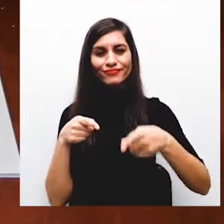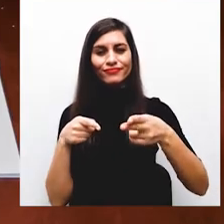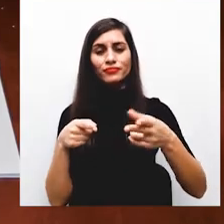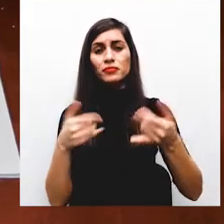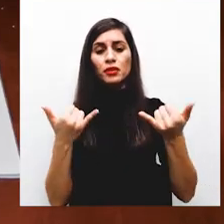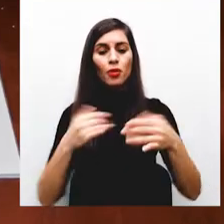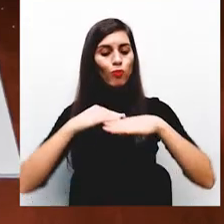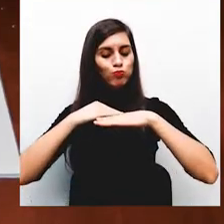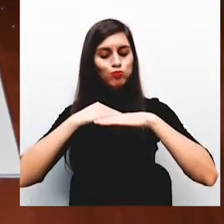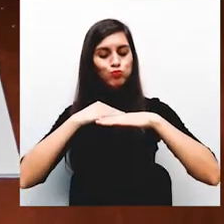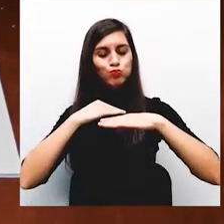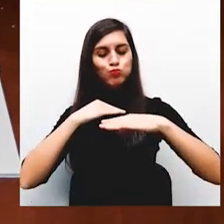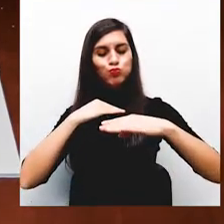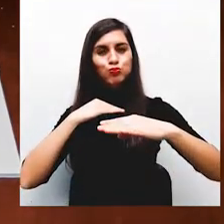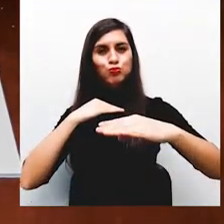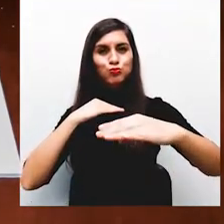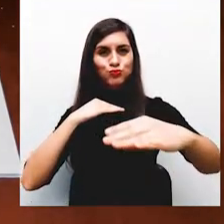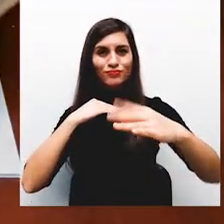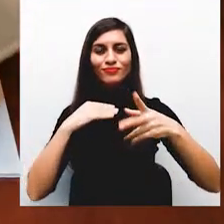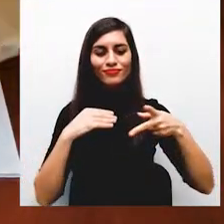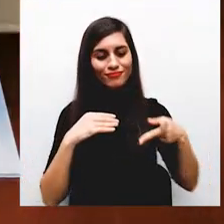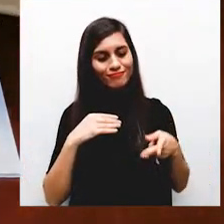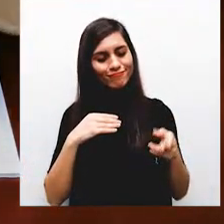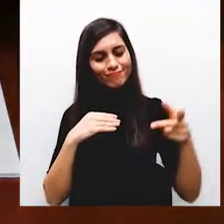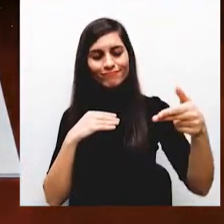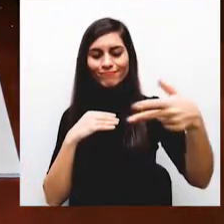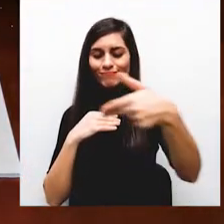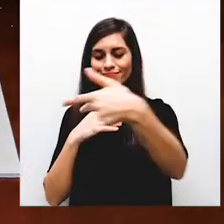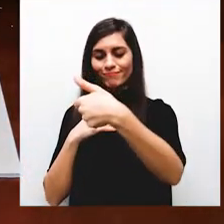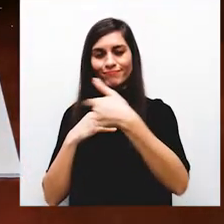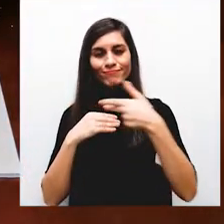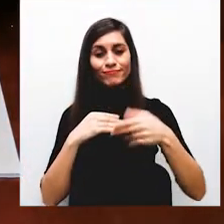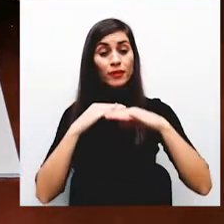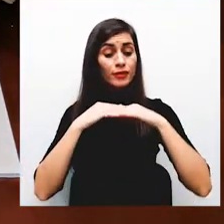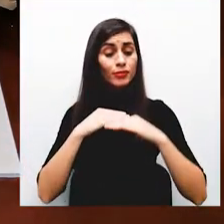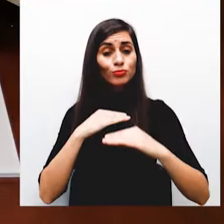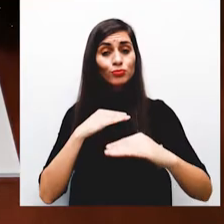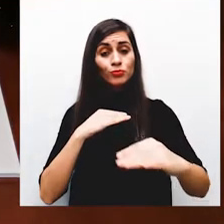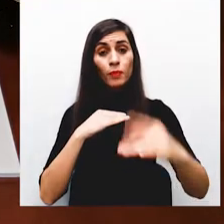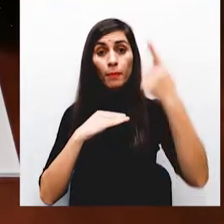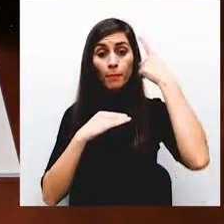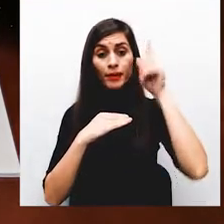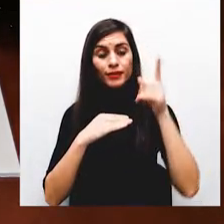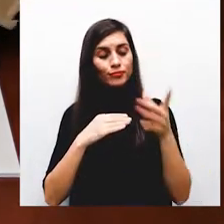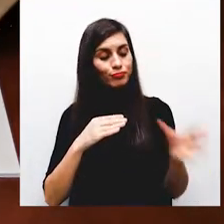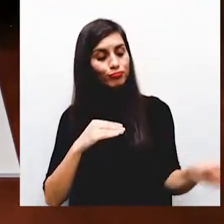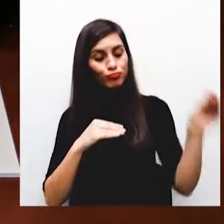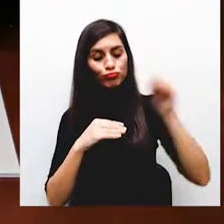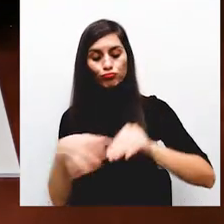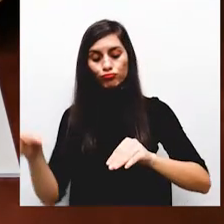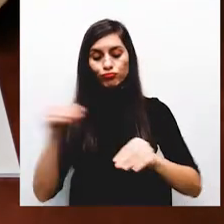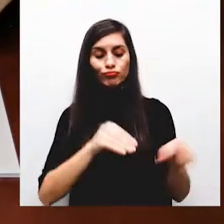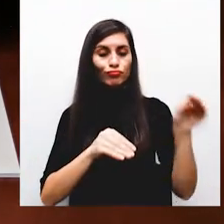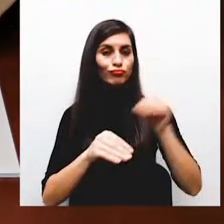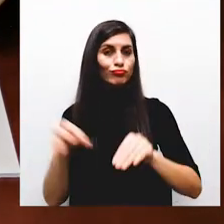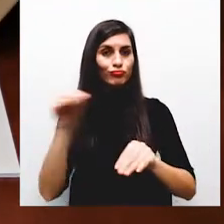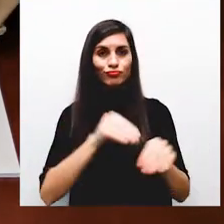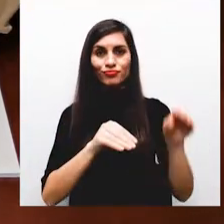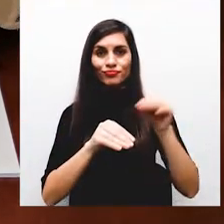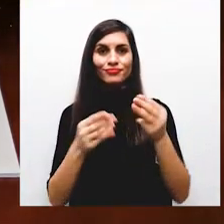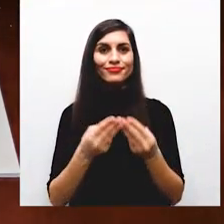y convertir en una superficie plana donde quepa todo el material que queremos utilizar en